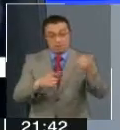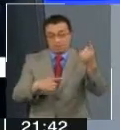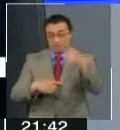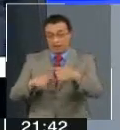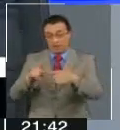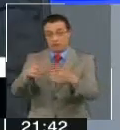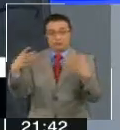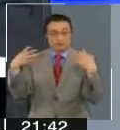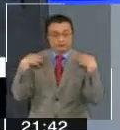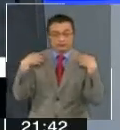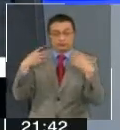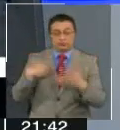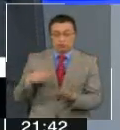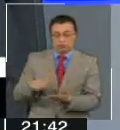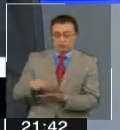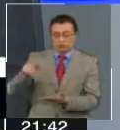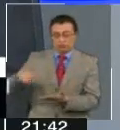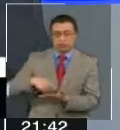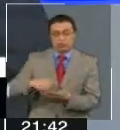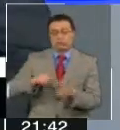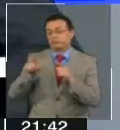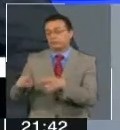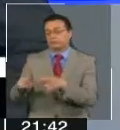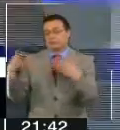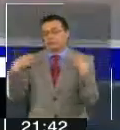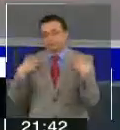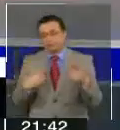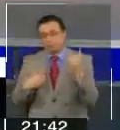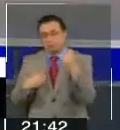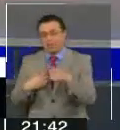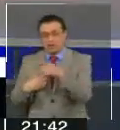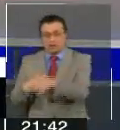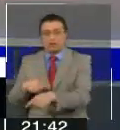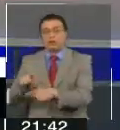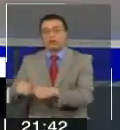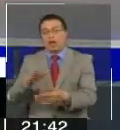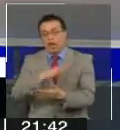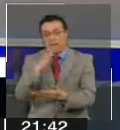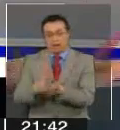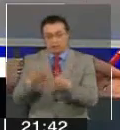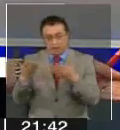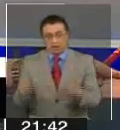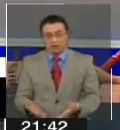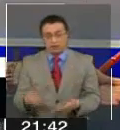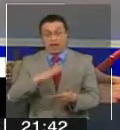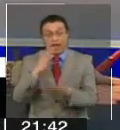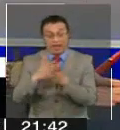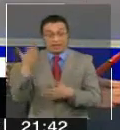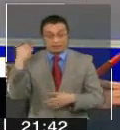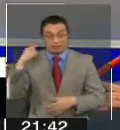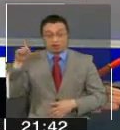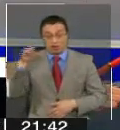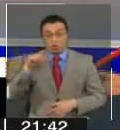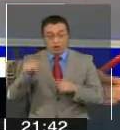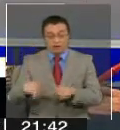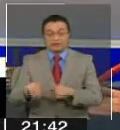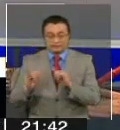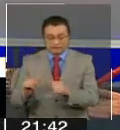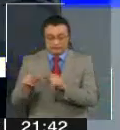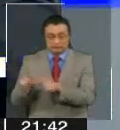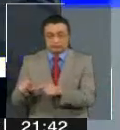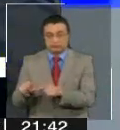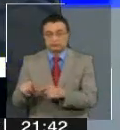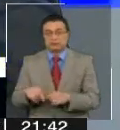Esa misma, que está vigente hasta el día. Delegaron en Same Magnemer. Y eso lo sabía, se mantenía y hasta lo sabía... Hasta el día lunes... el Contralor